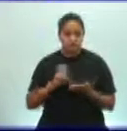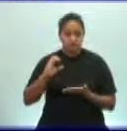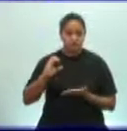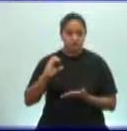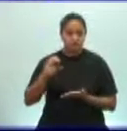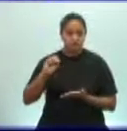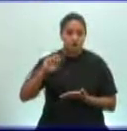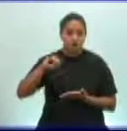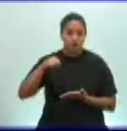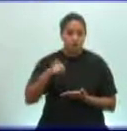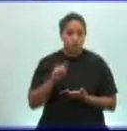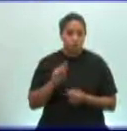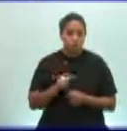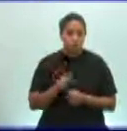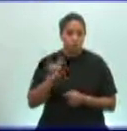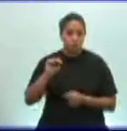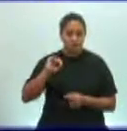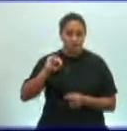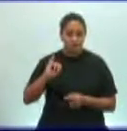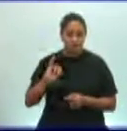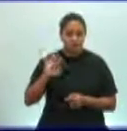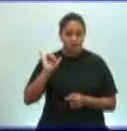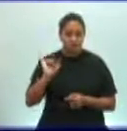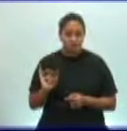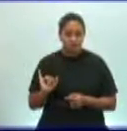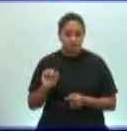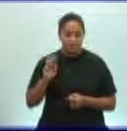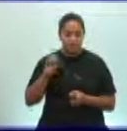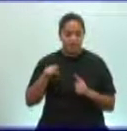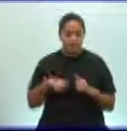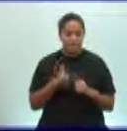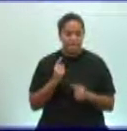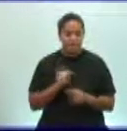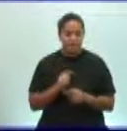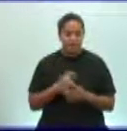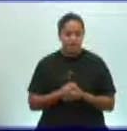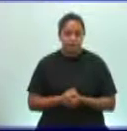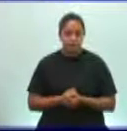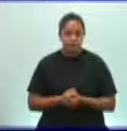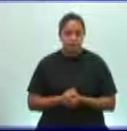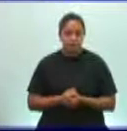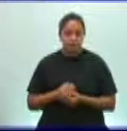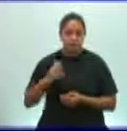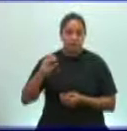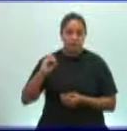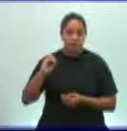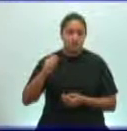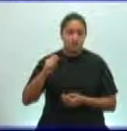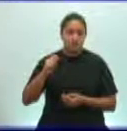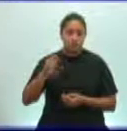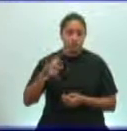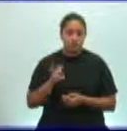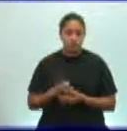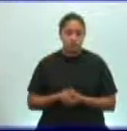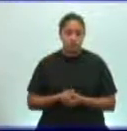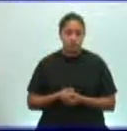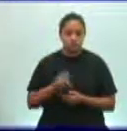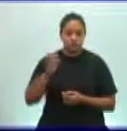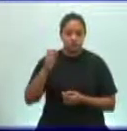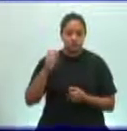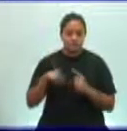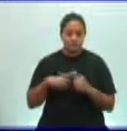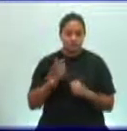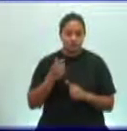ni, y pero, y las contracciones al y del. Vamos entonces ya